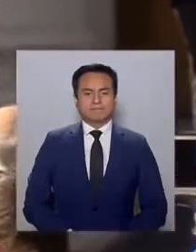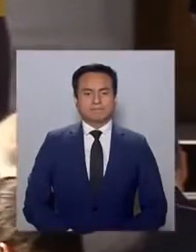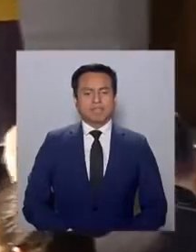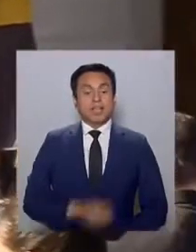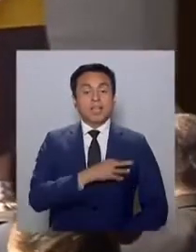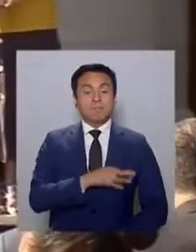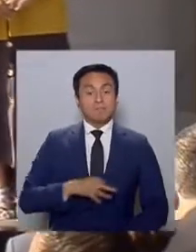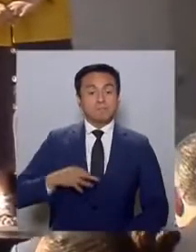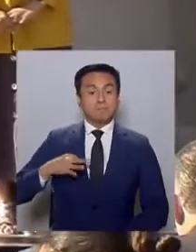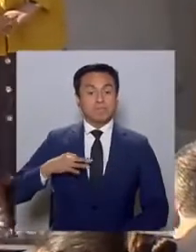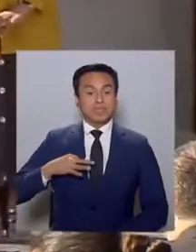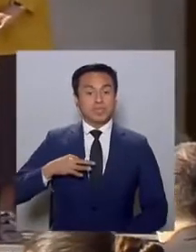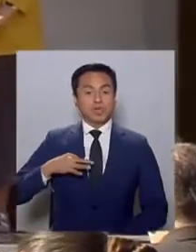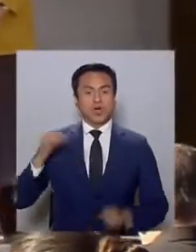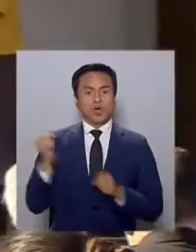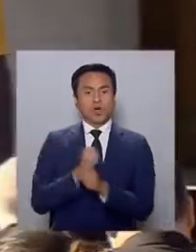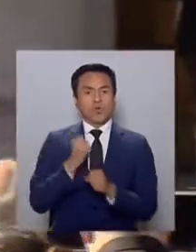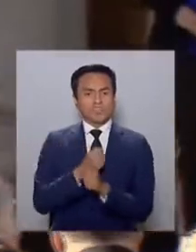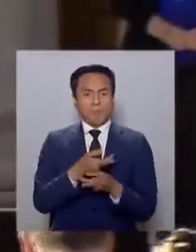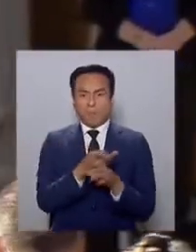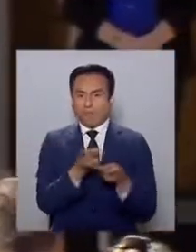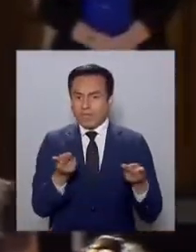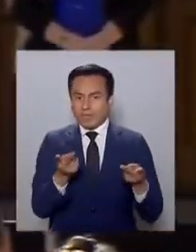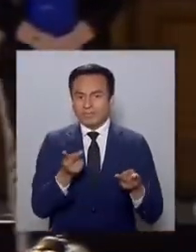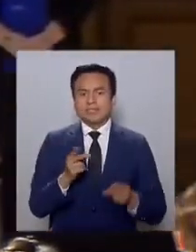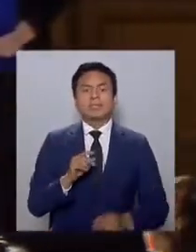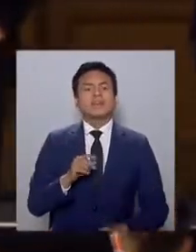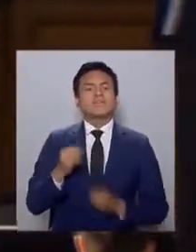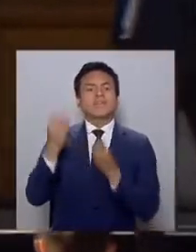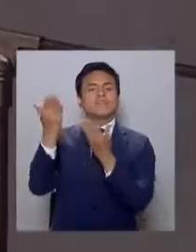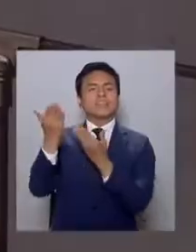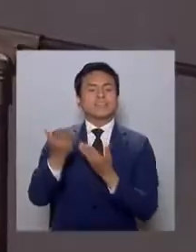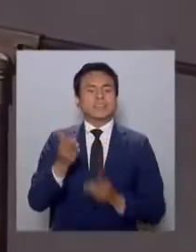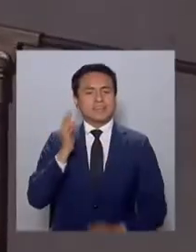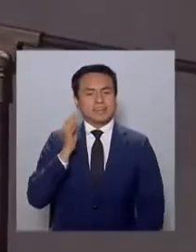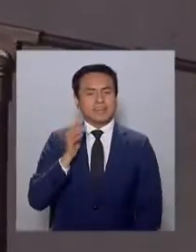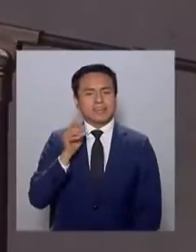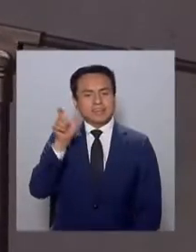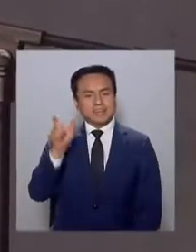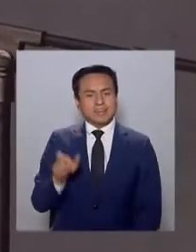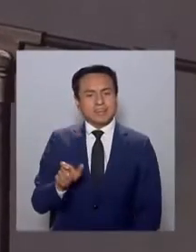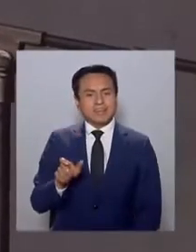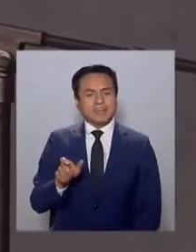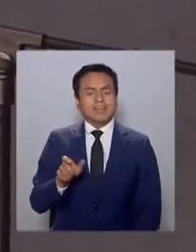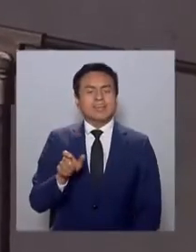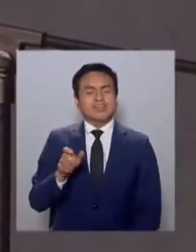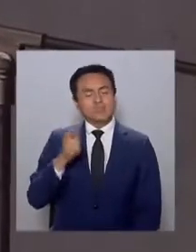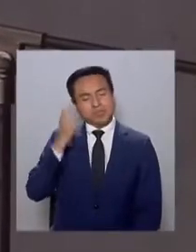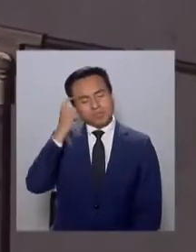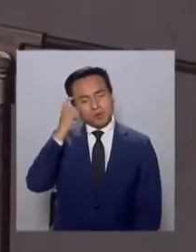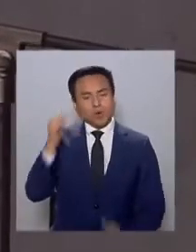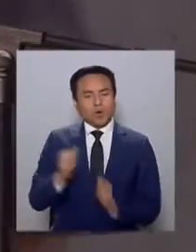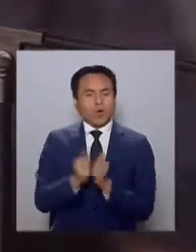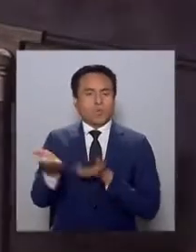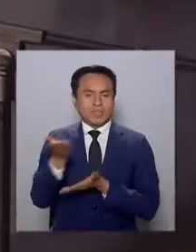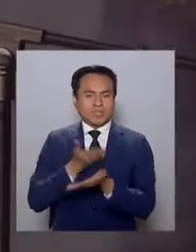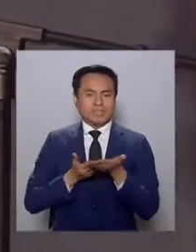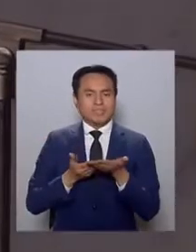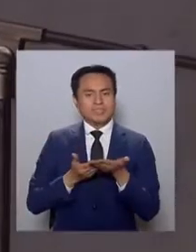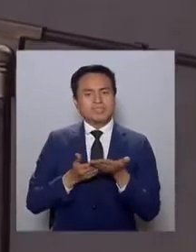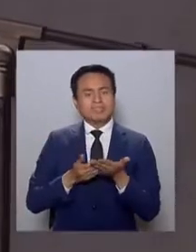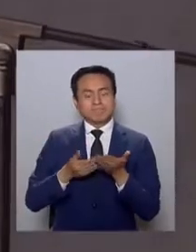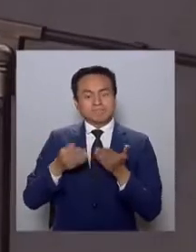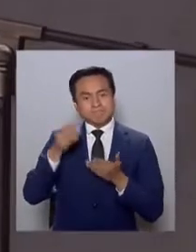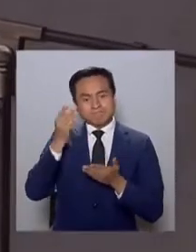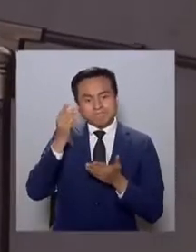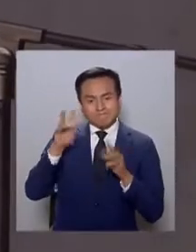En el Ministerio de Obras Públicas le doy la bienvenida a alguien con quien espero compartir también tertulias muy